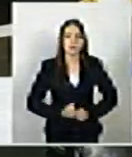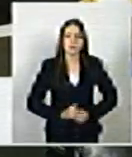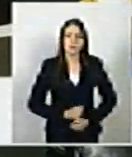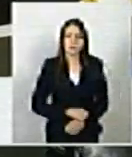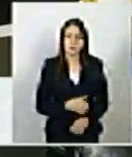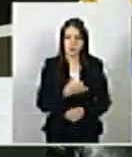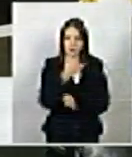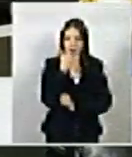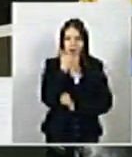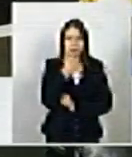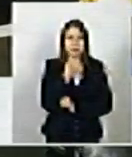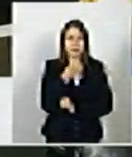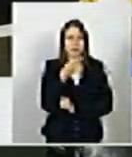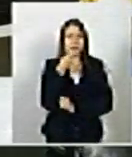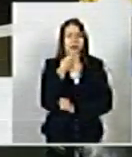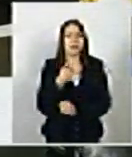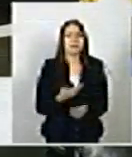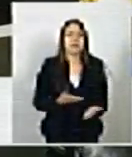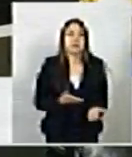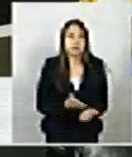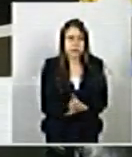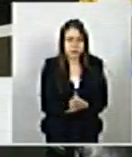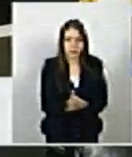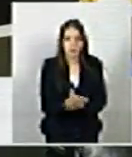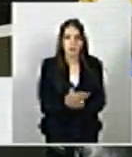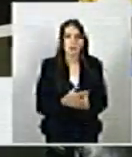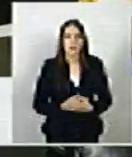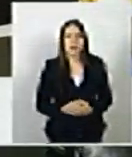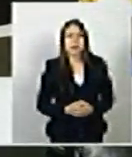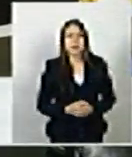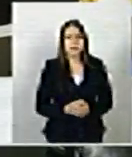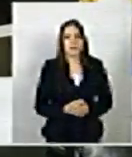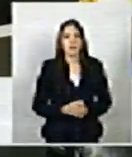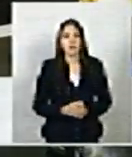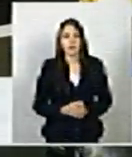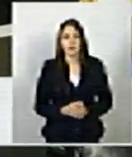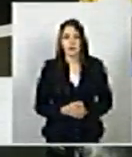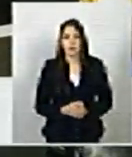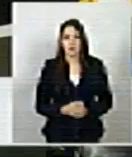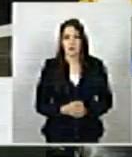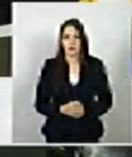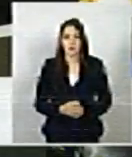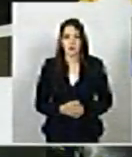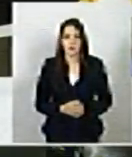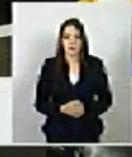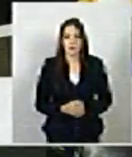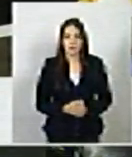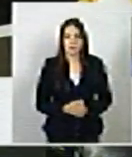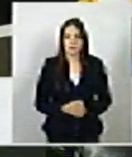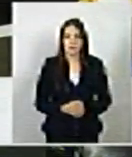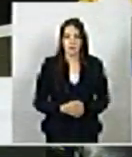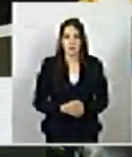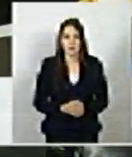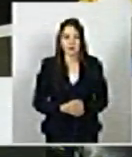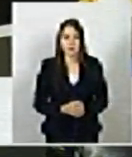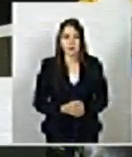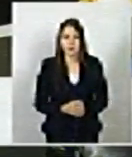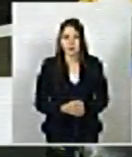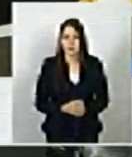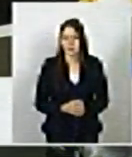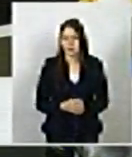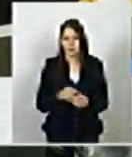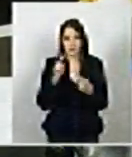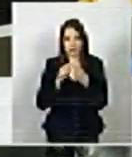parece que hay un asunto que tendrá que revisar el